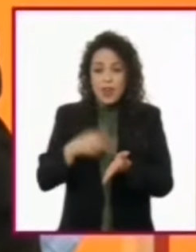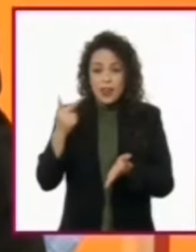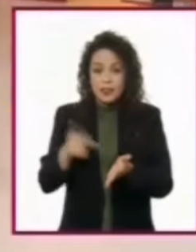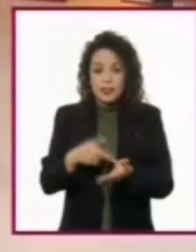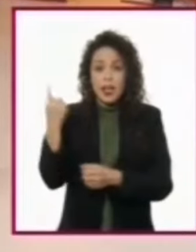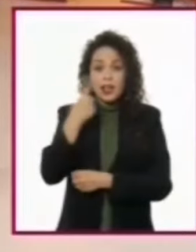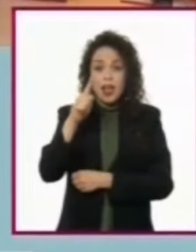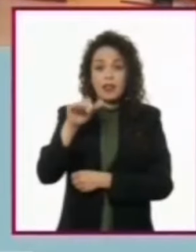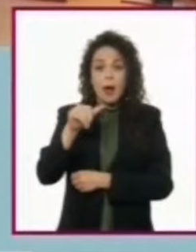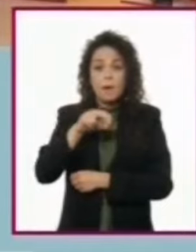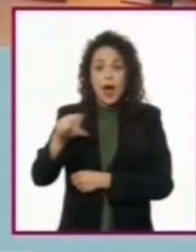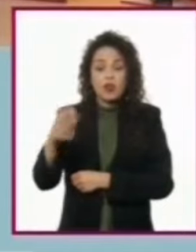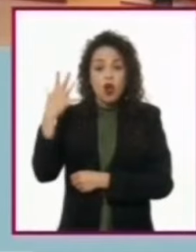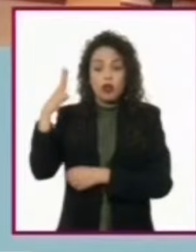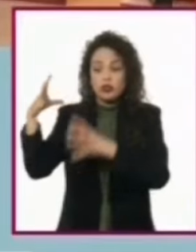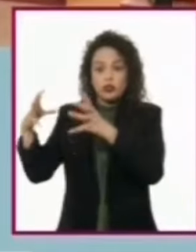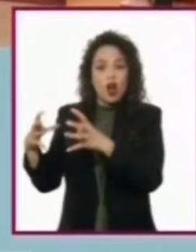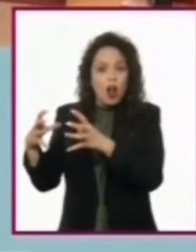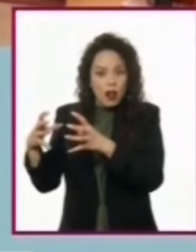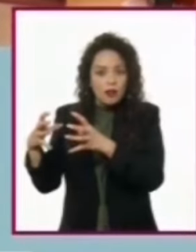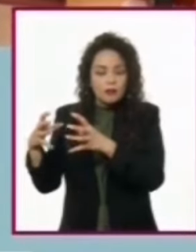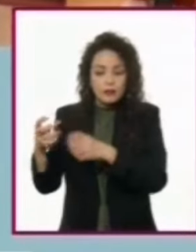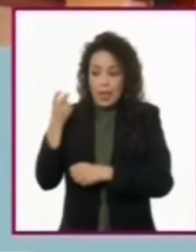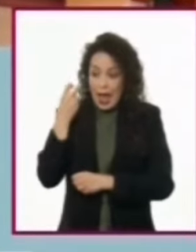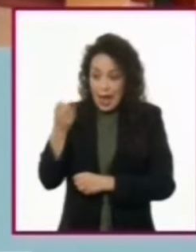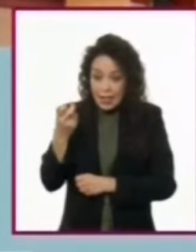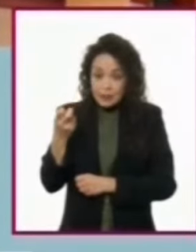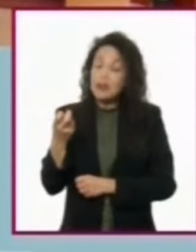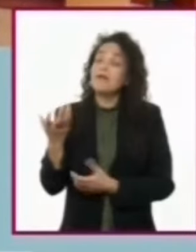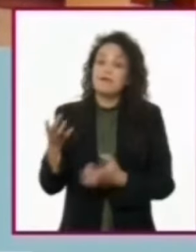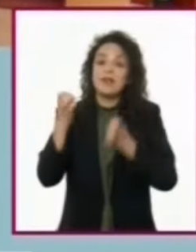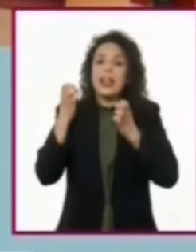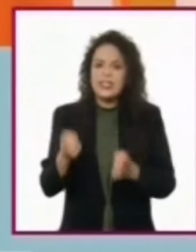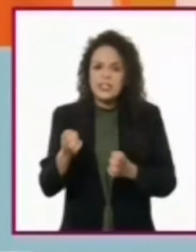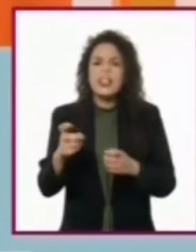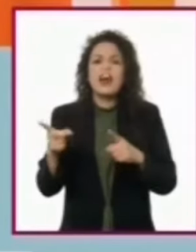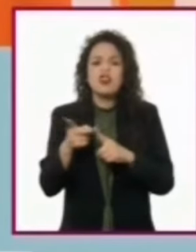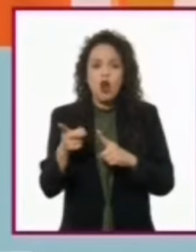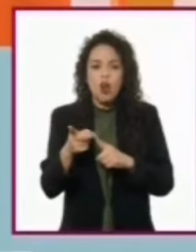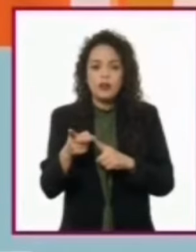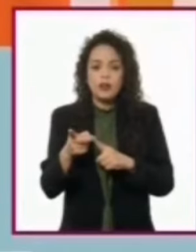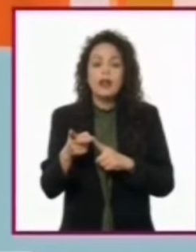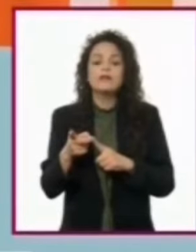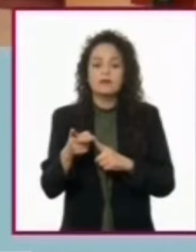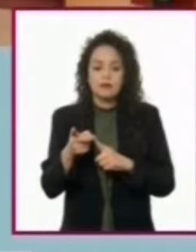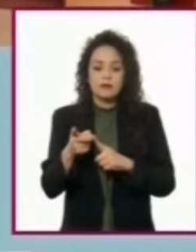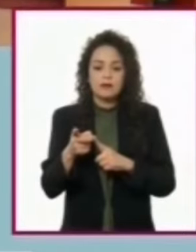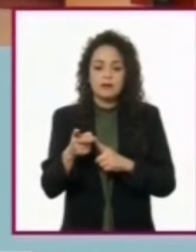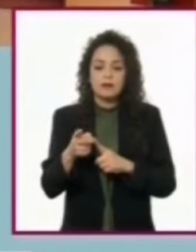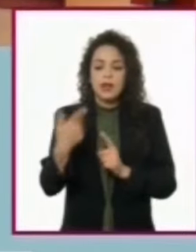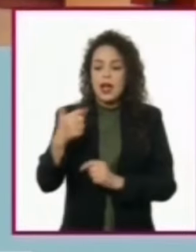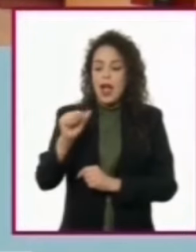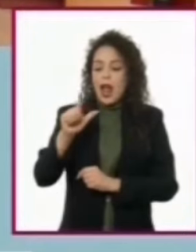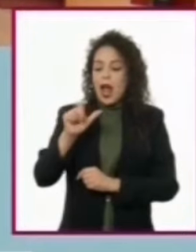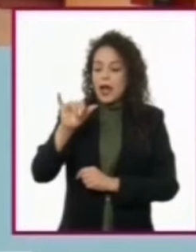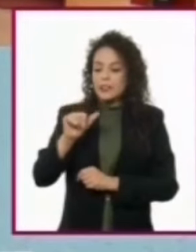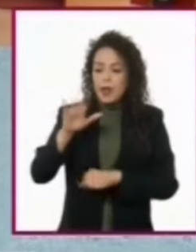Sol. Estas galaxias regularmente se encuentran en el corazón de los cúmulos de